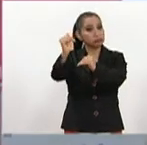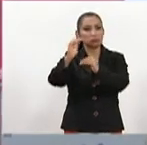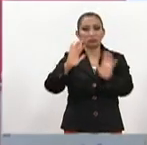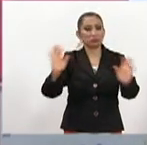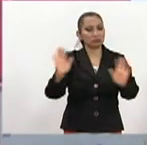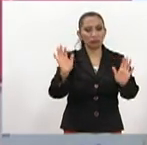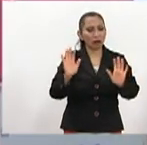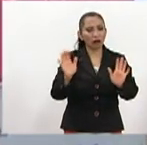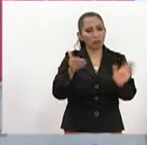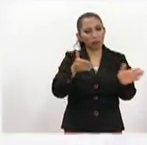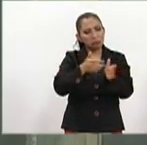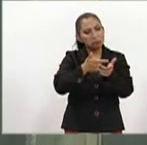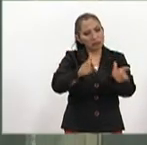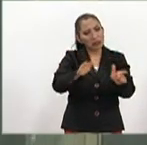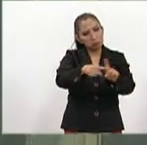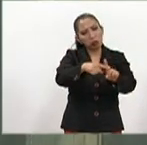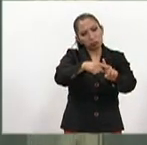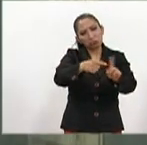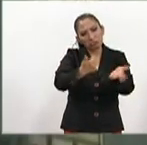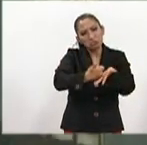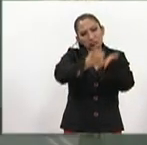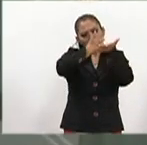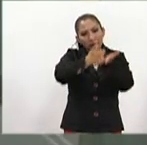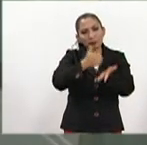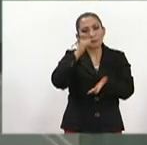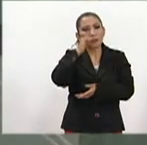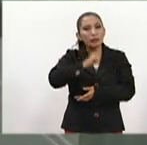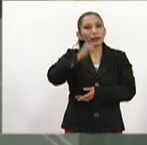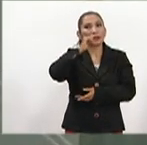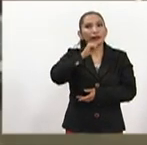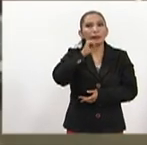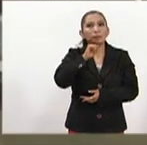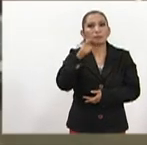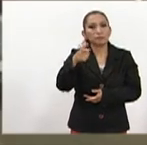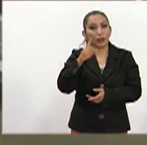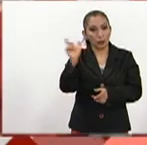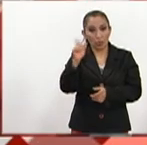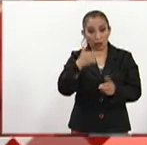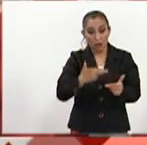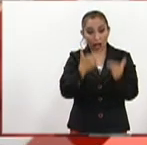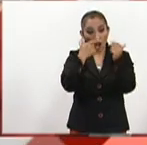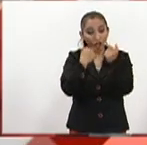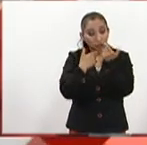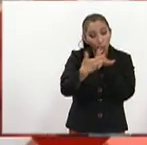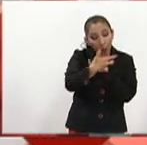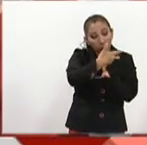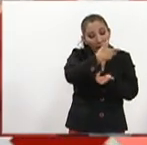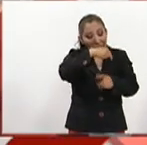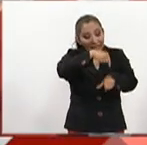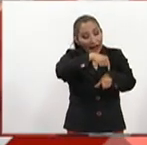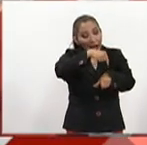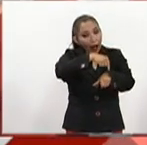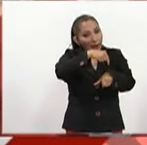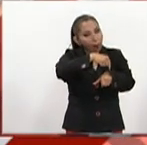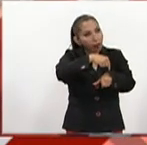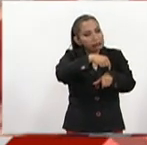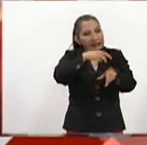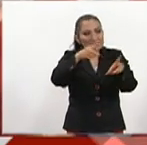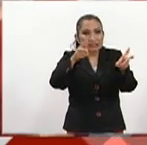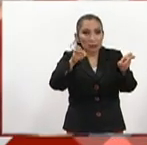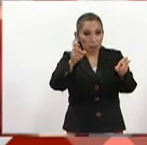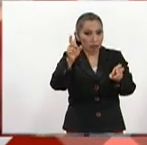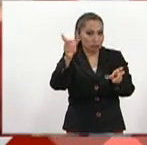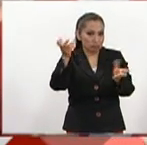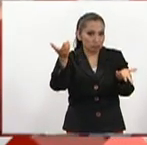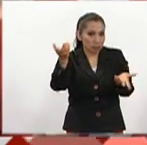tenga que acabar, yo creo que es positivo. Siempre en las negociaciones el tiempo es un tema